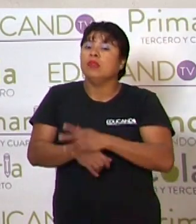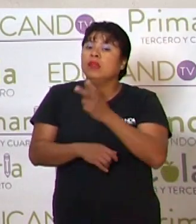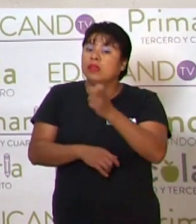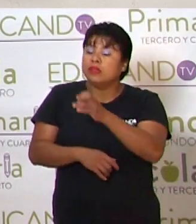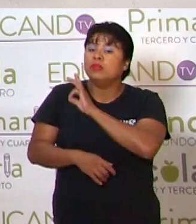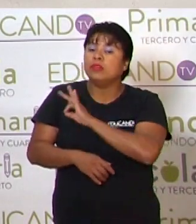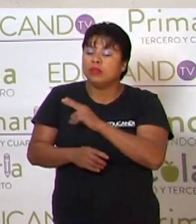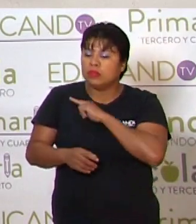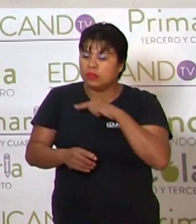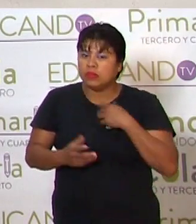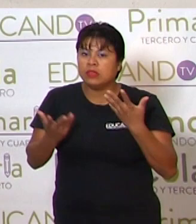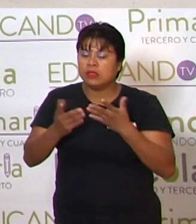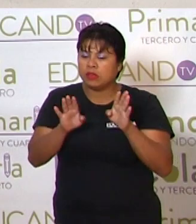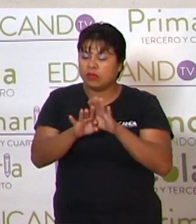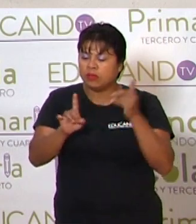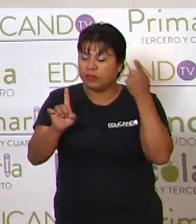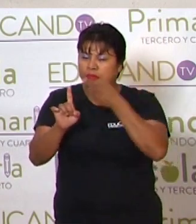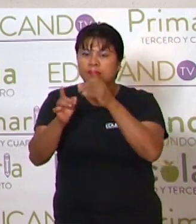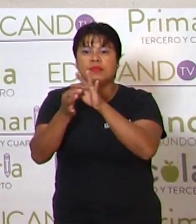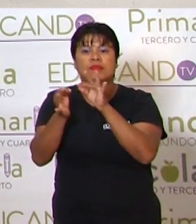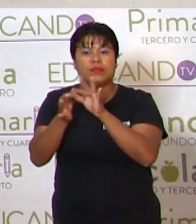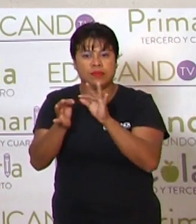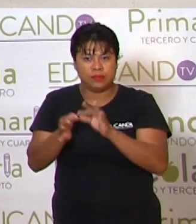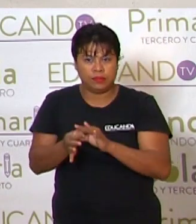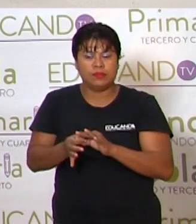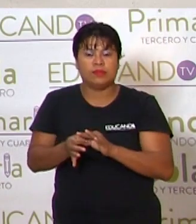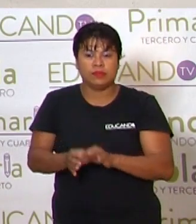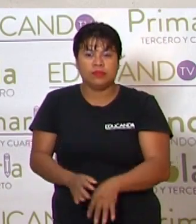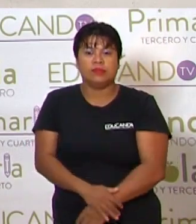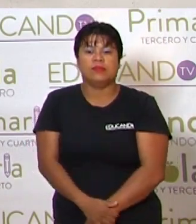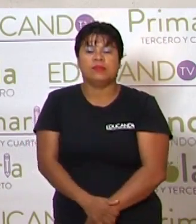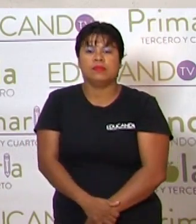Porque nos va a permitir hacer referencia